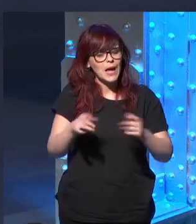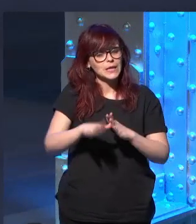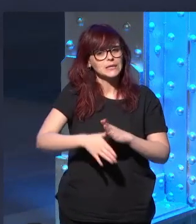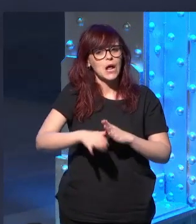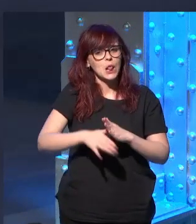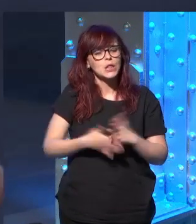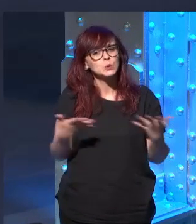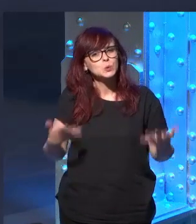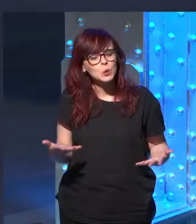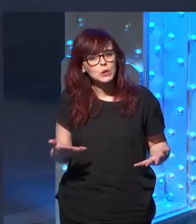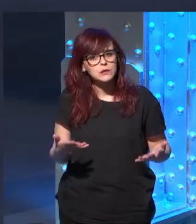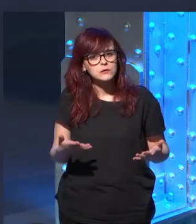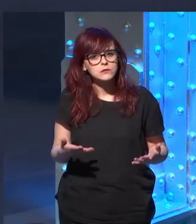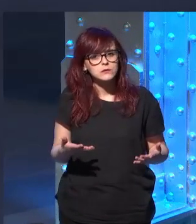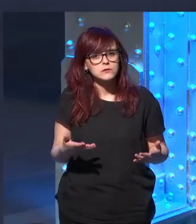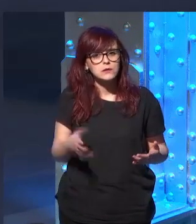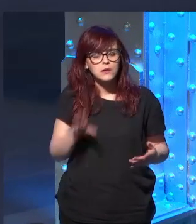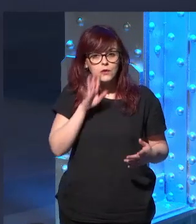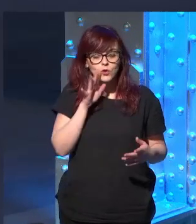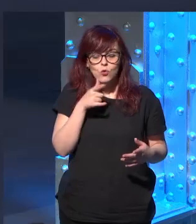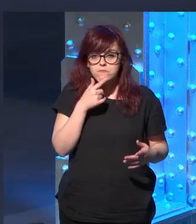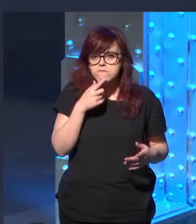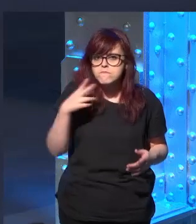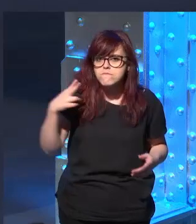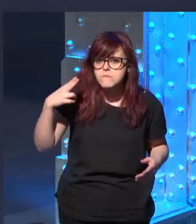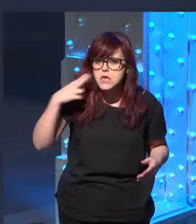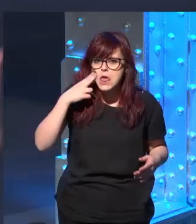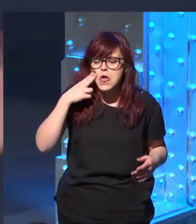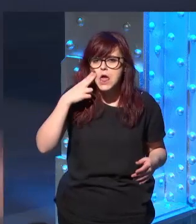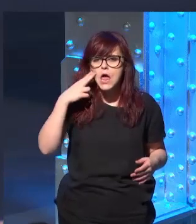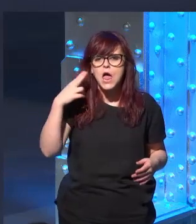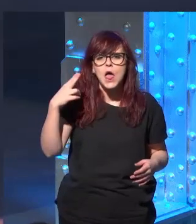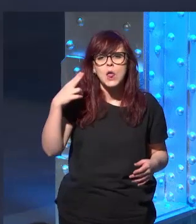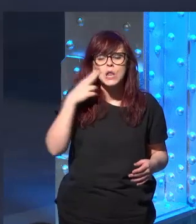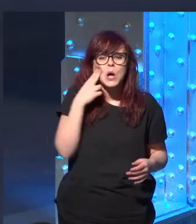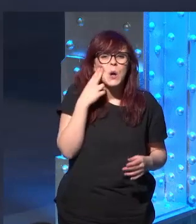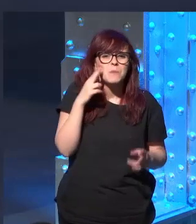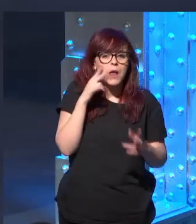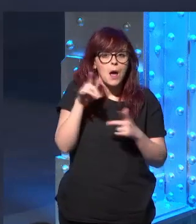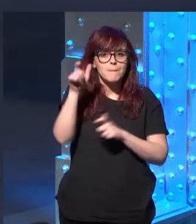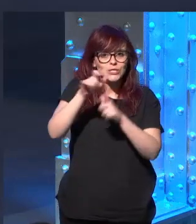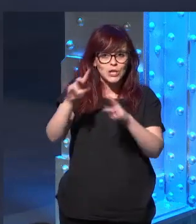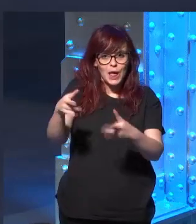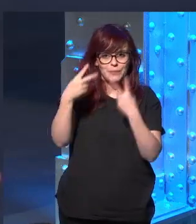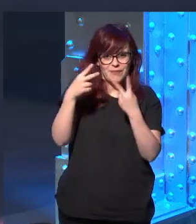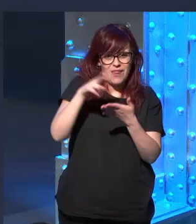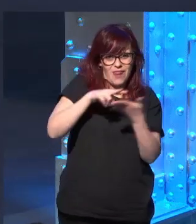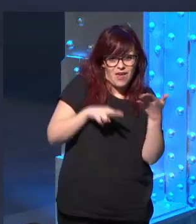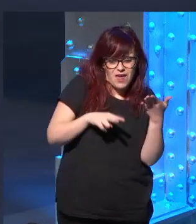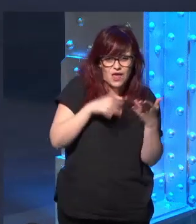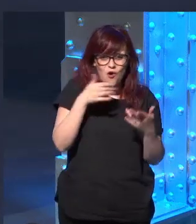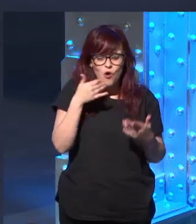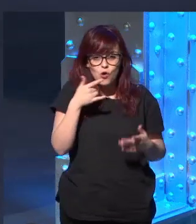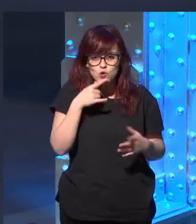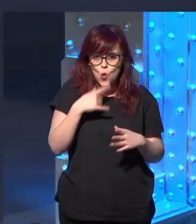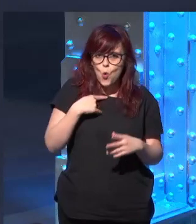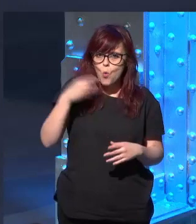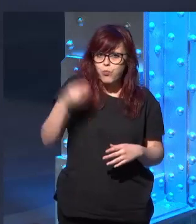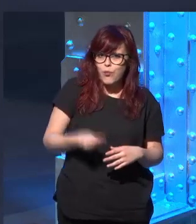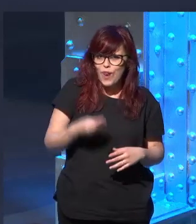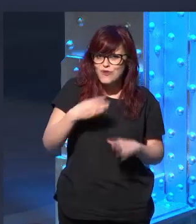mí, o sea, yo estaba absolutamente atenazada por el miedo a que los demás me leyesen, el miedo a no ser lo